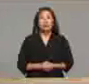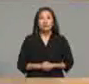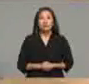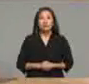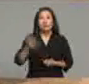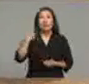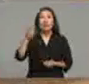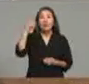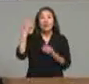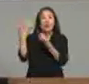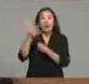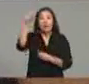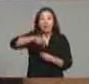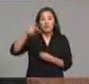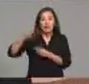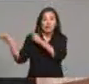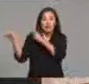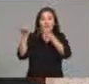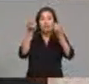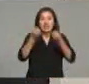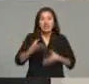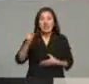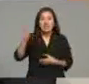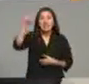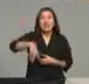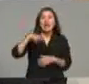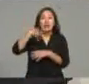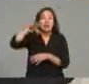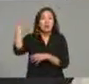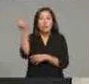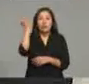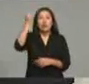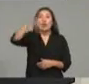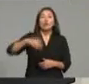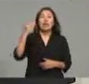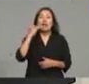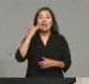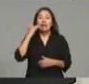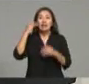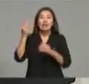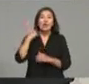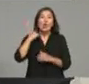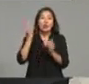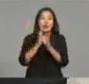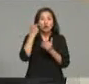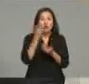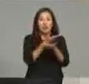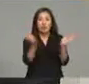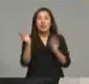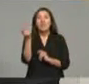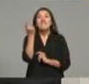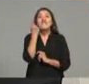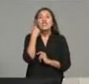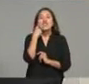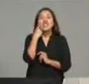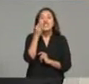bueno jorge tenemos una importante visita a que los estudios porque hoy esta tarde se va a presentar un libro de vivir 100 años